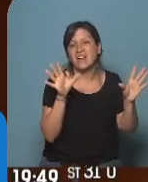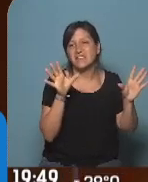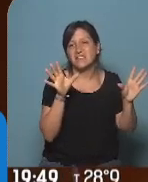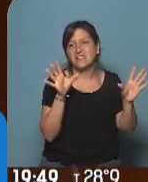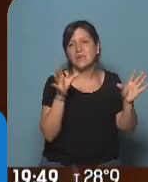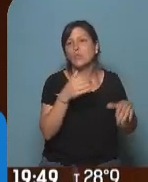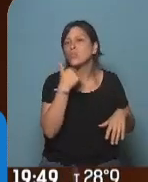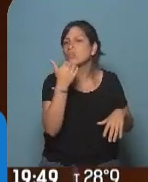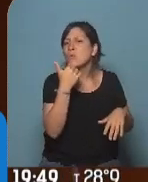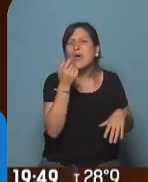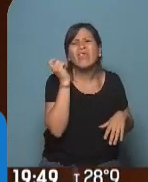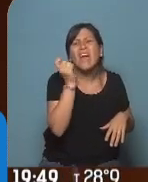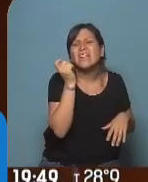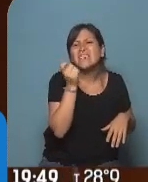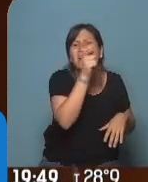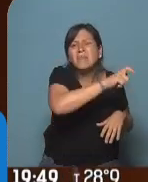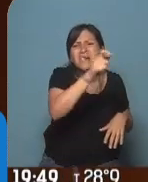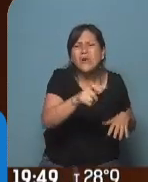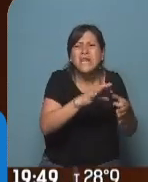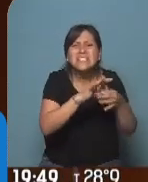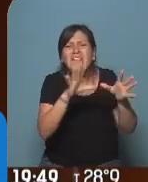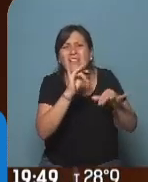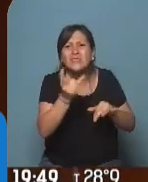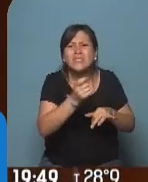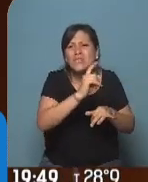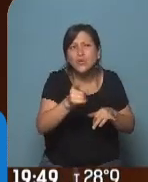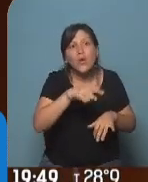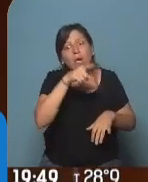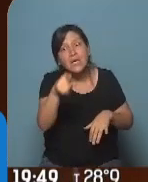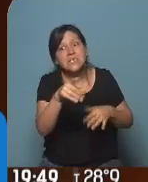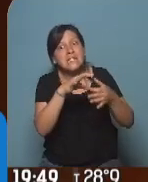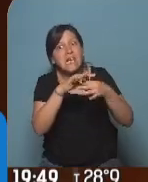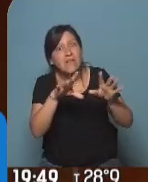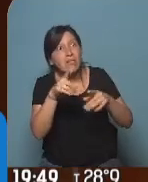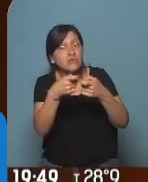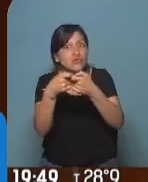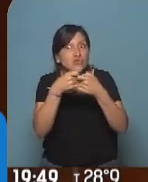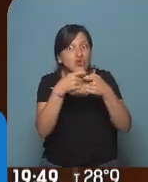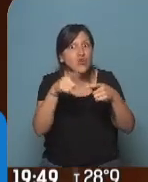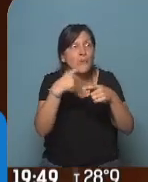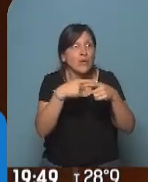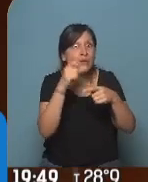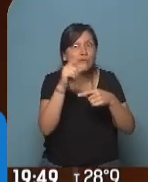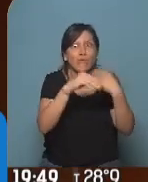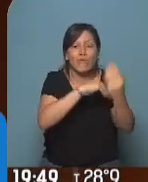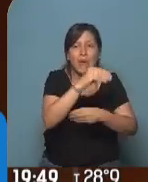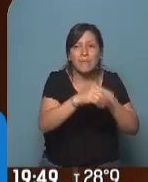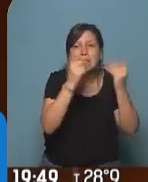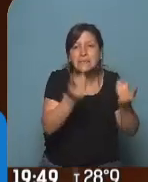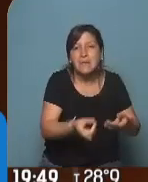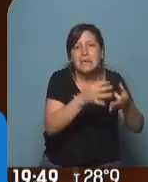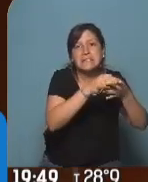quien se salve me explico por qué se salva ella se salvan sus socios políticos se salva su familia pero también se van